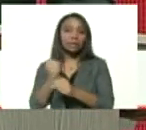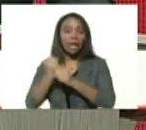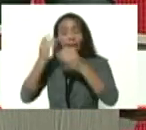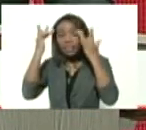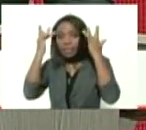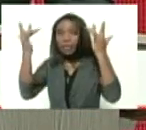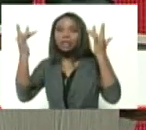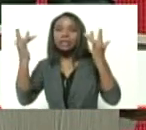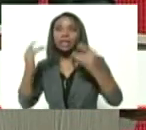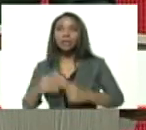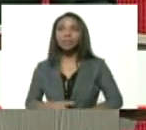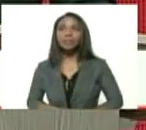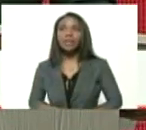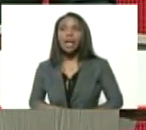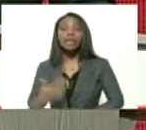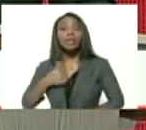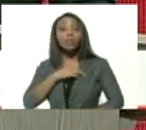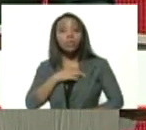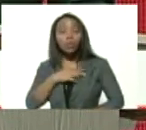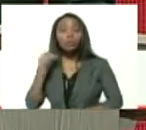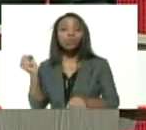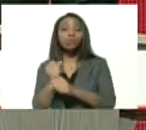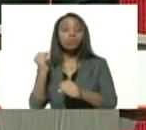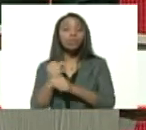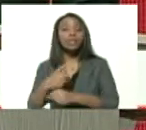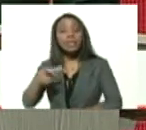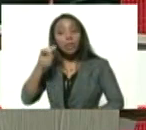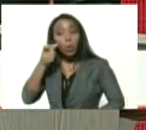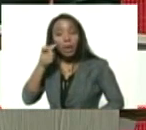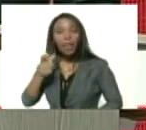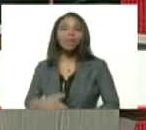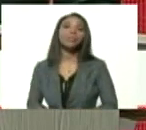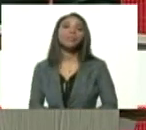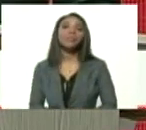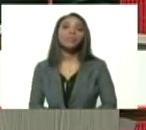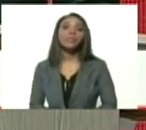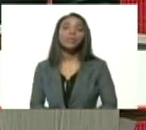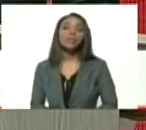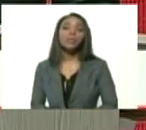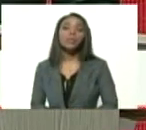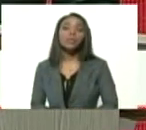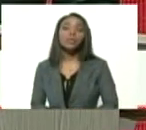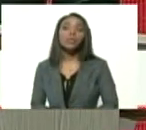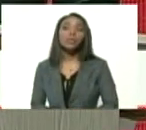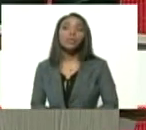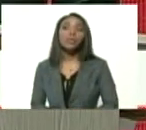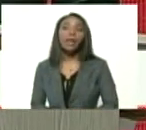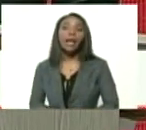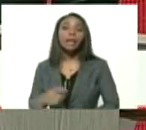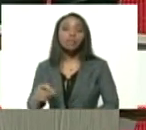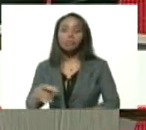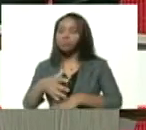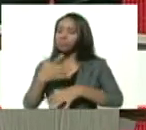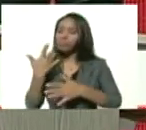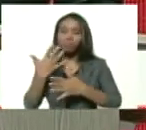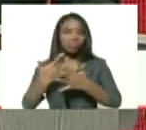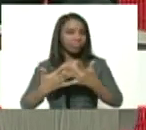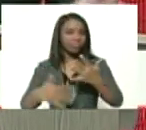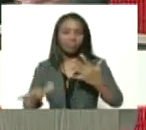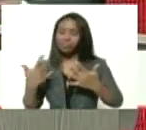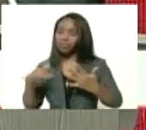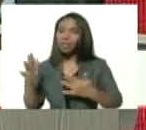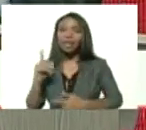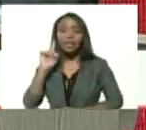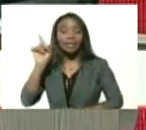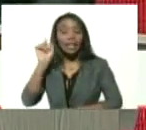inteligencia de nuestros órganos de seguridad, son decenas de ocasiones en